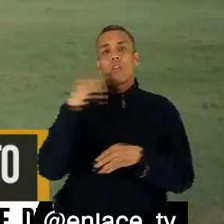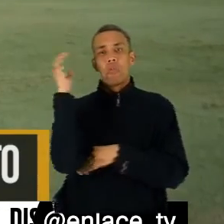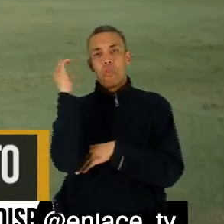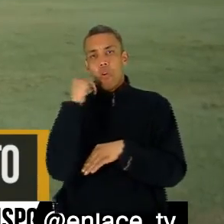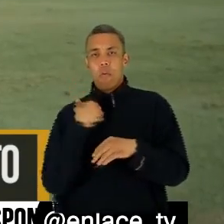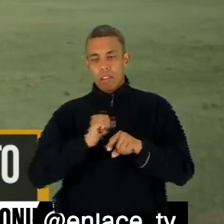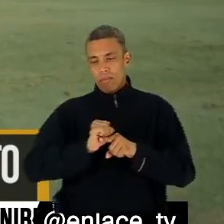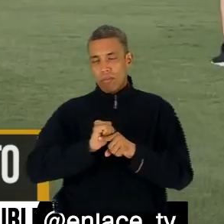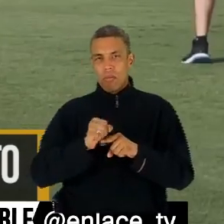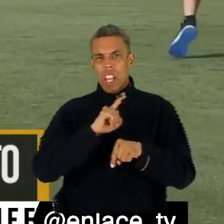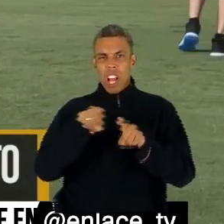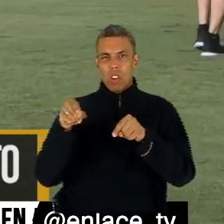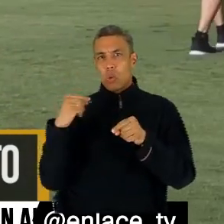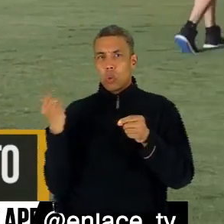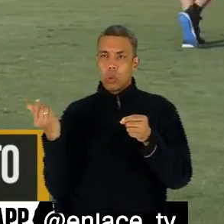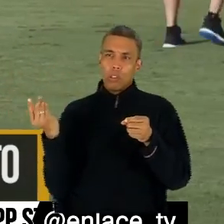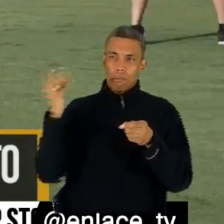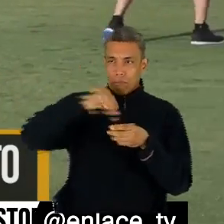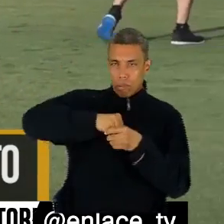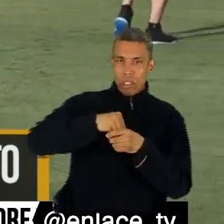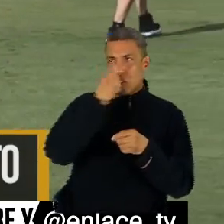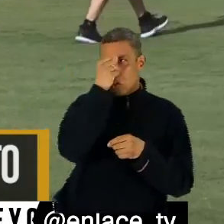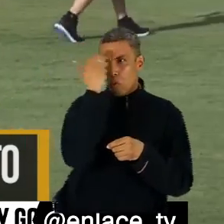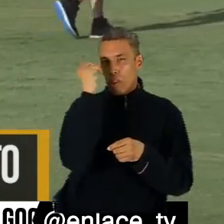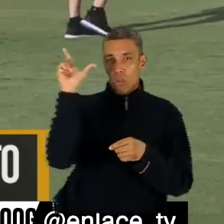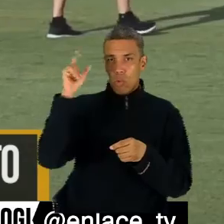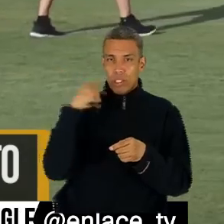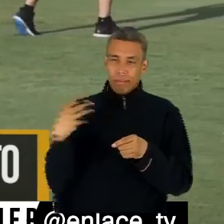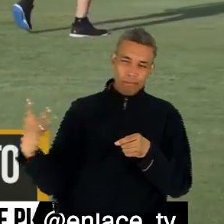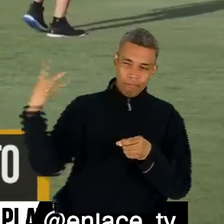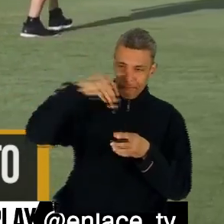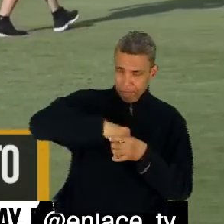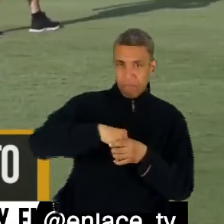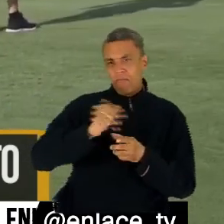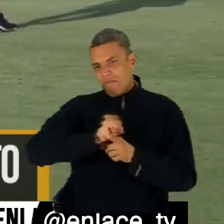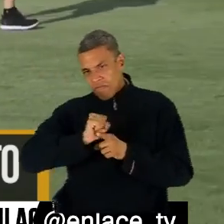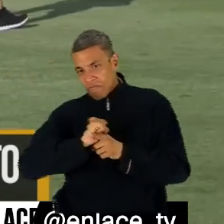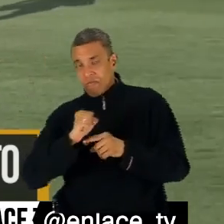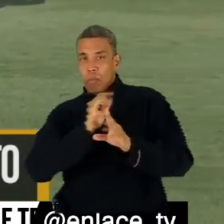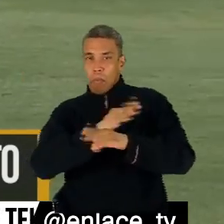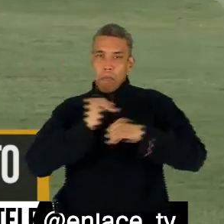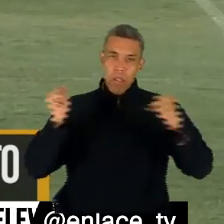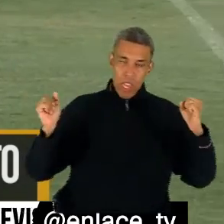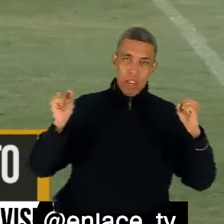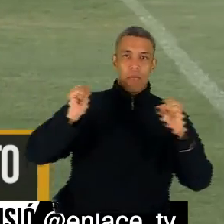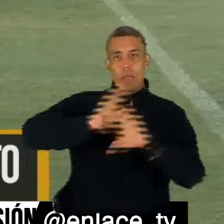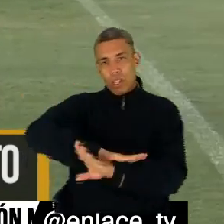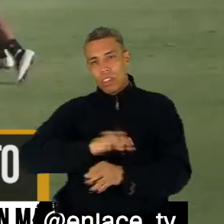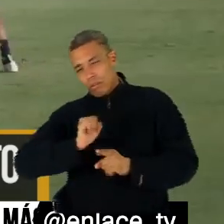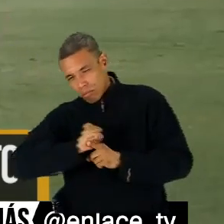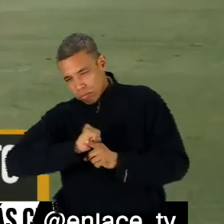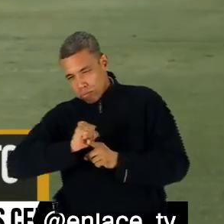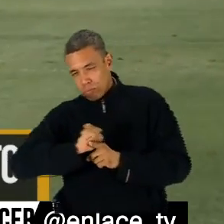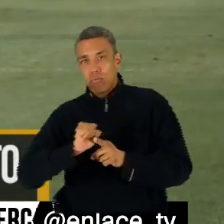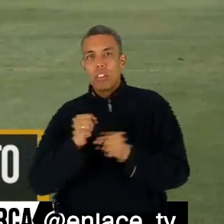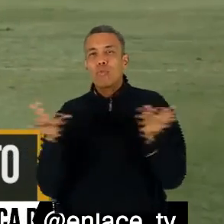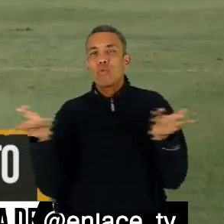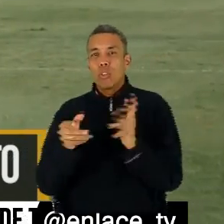lunes trabajaron en doble jornada. Muy temprano, hoy estuvieron en la preparación física en la cancha de la Universidad Internacional de